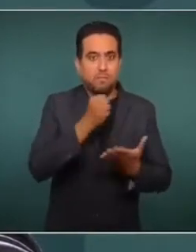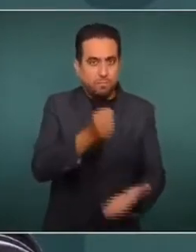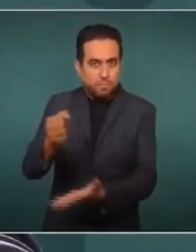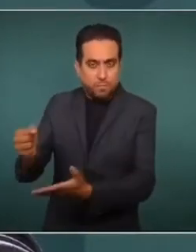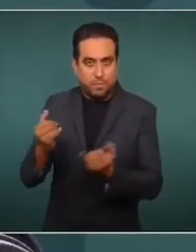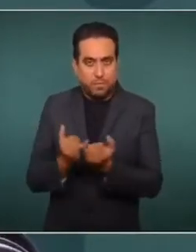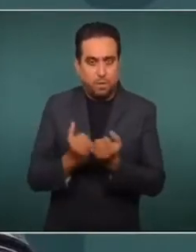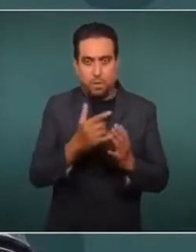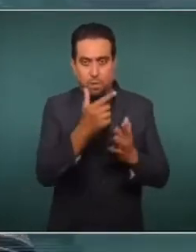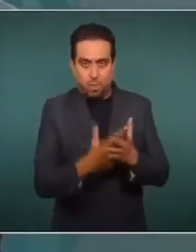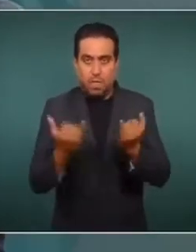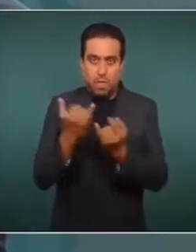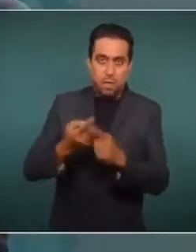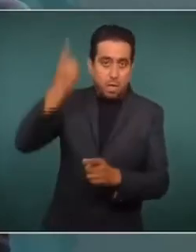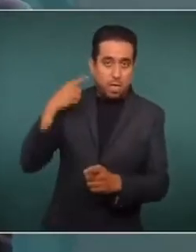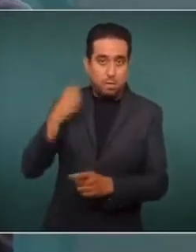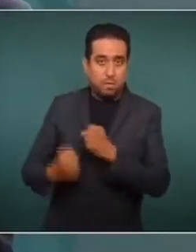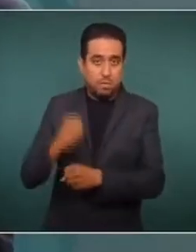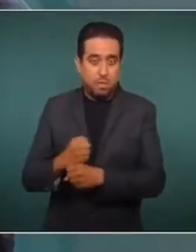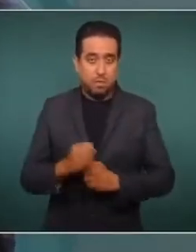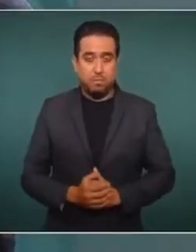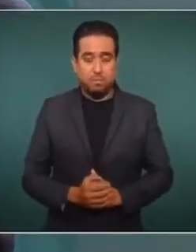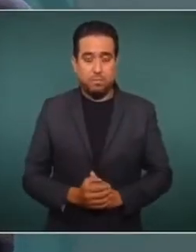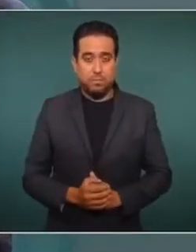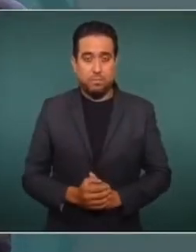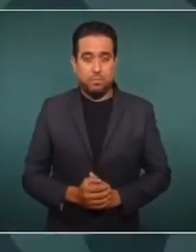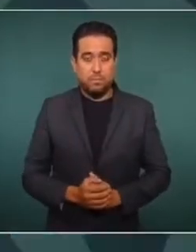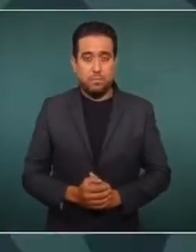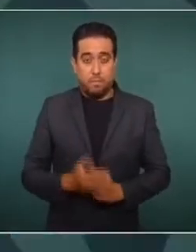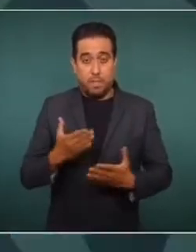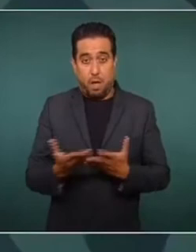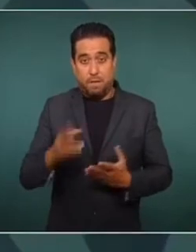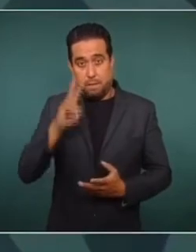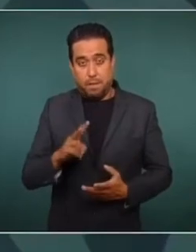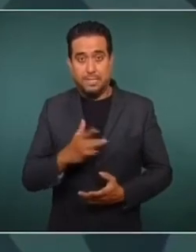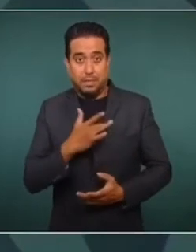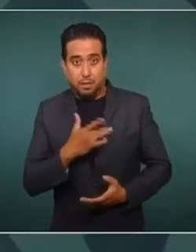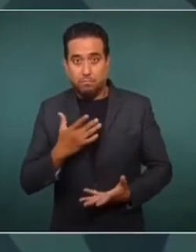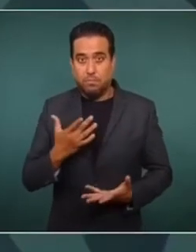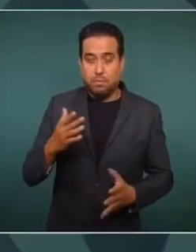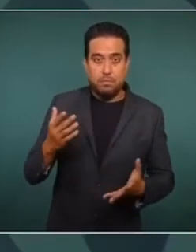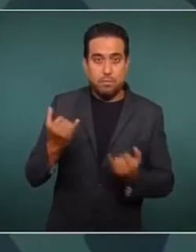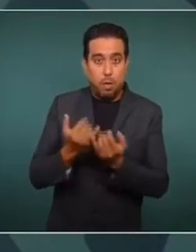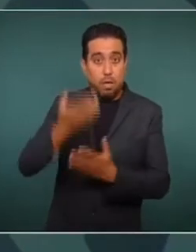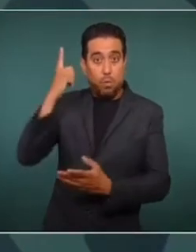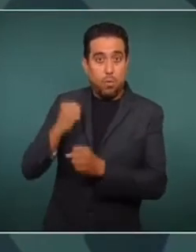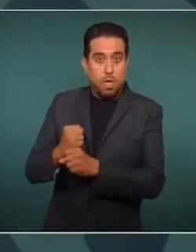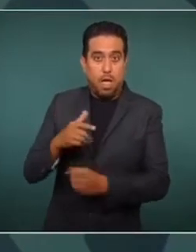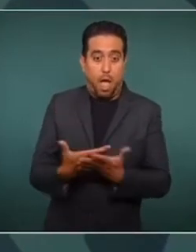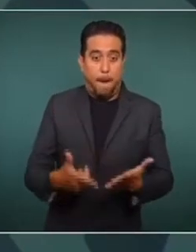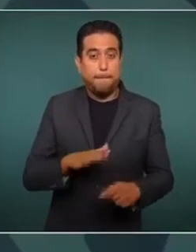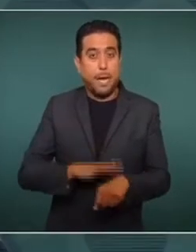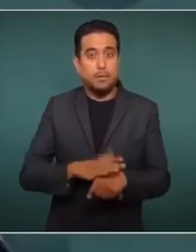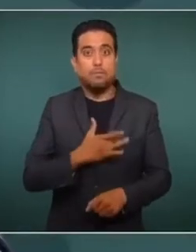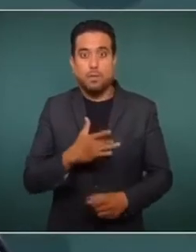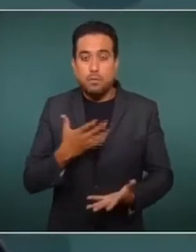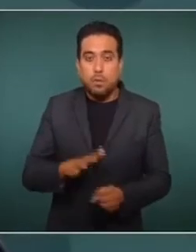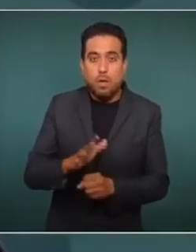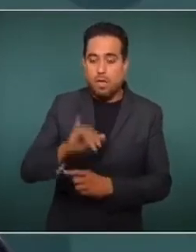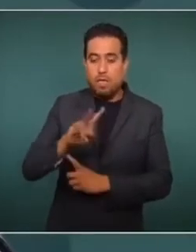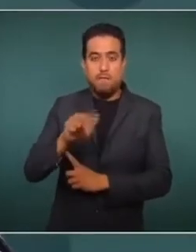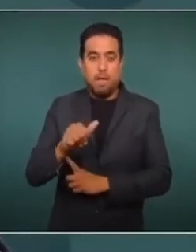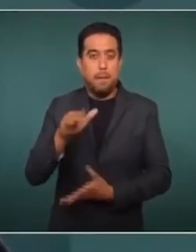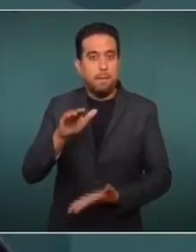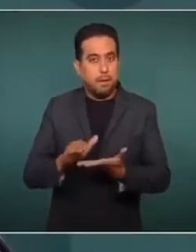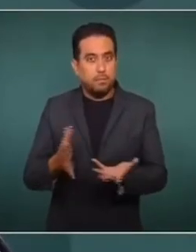reales del año pasado. O sea, la recaudación no disminuyó. Ahora estamos resintiendo más, sobre todo en lo que es el IVA.